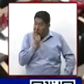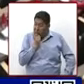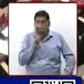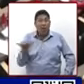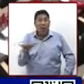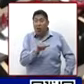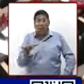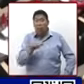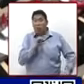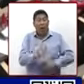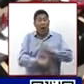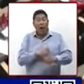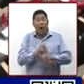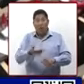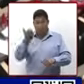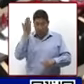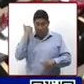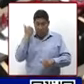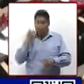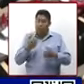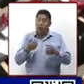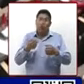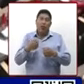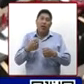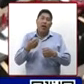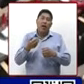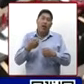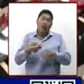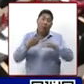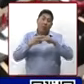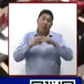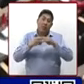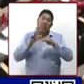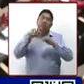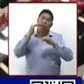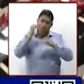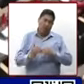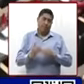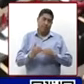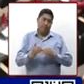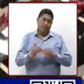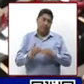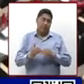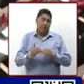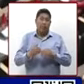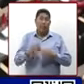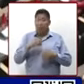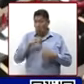pasado también se pidió devolver el aumento. Cabezas asimismo le ha pedido al gobierno que no se